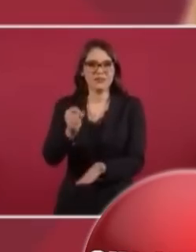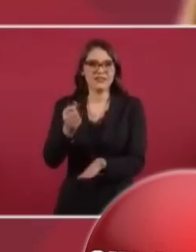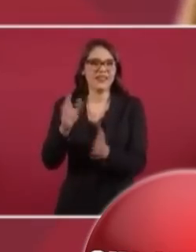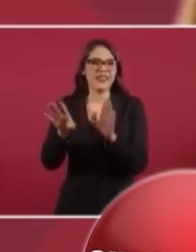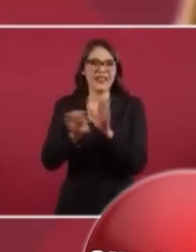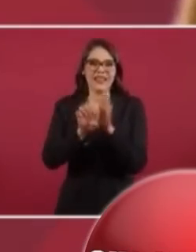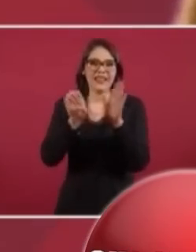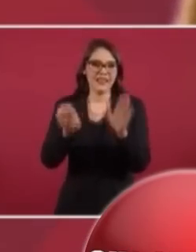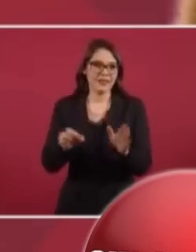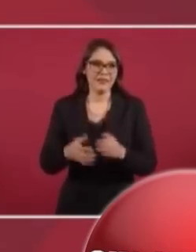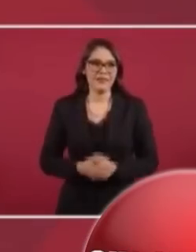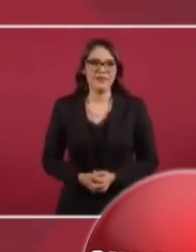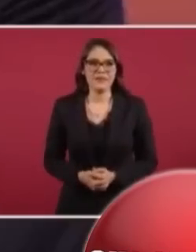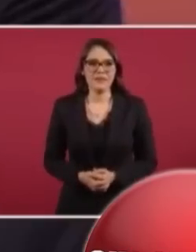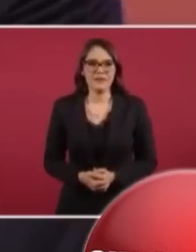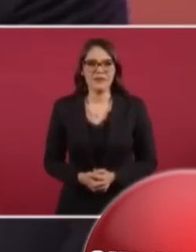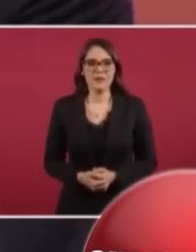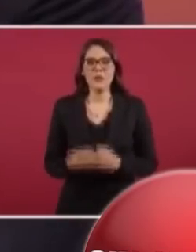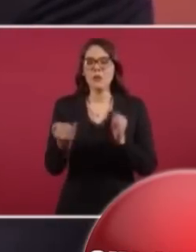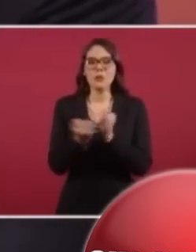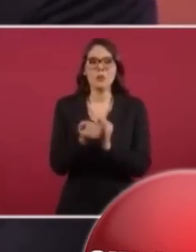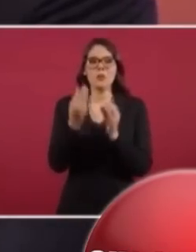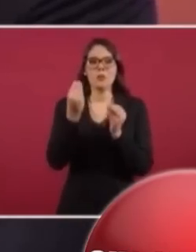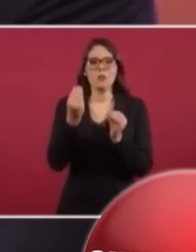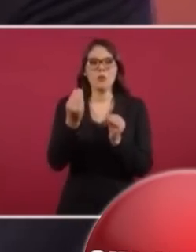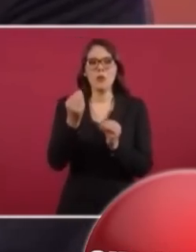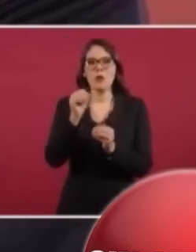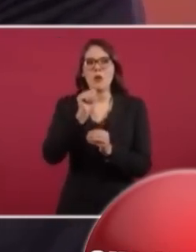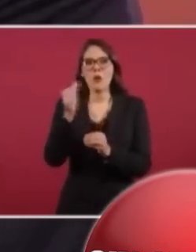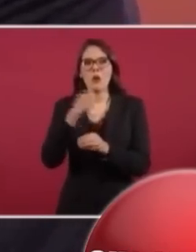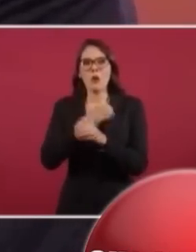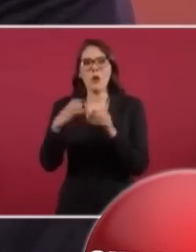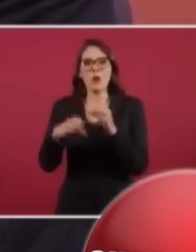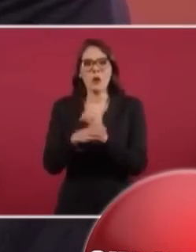y como muchas otras cosas.